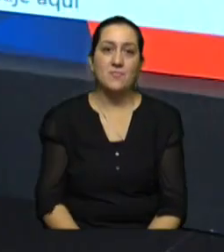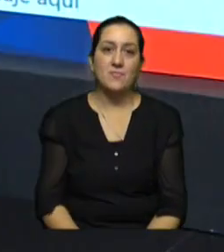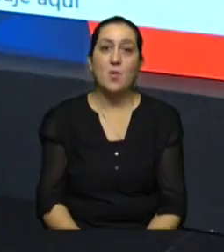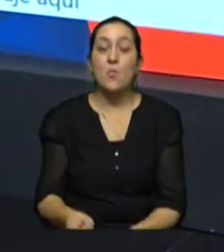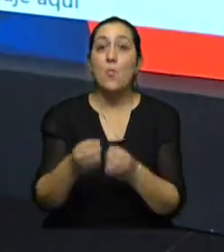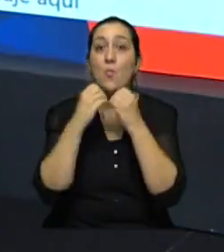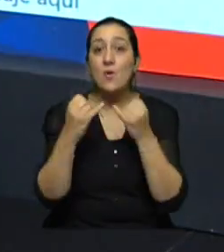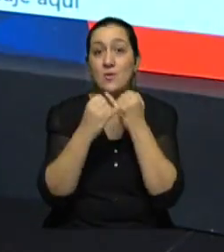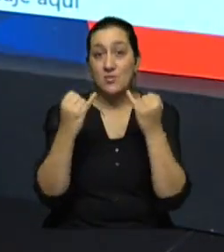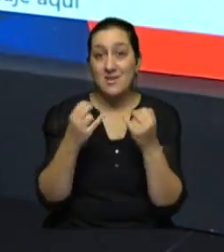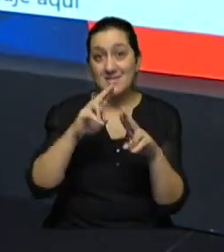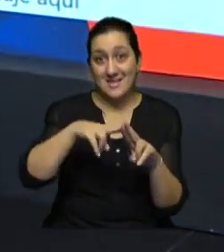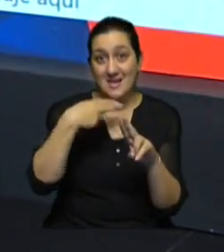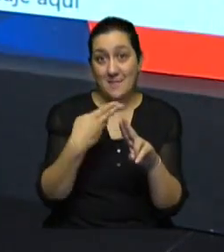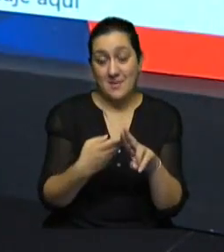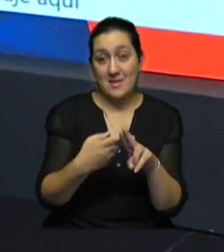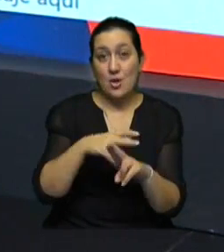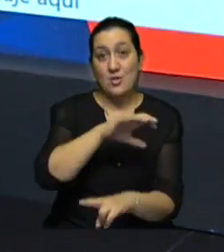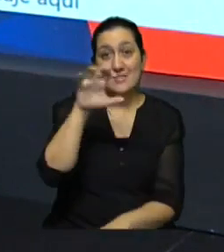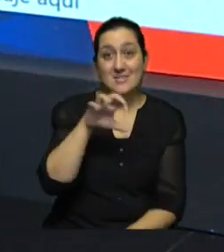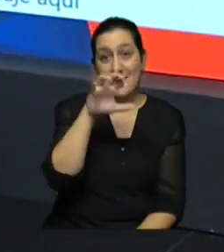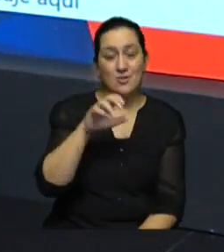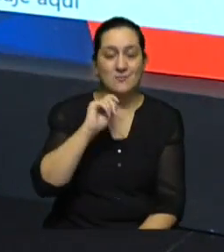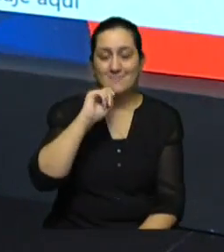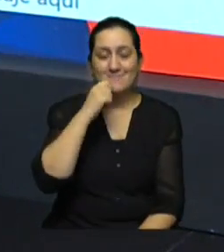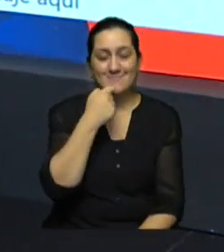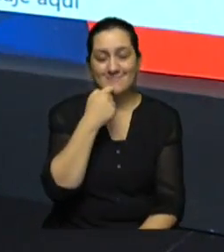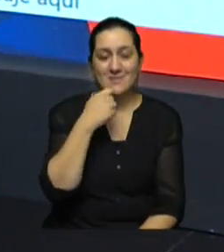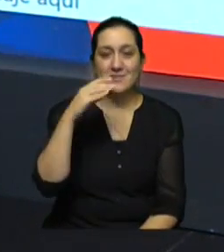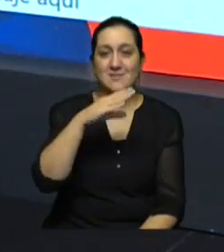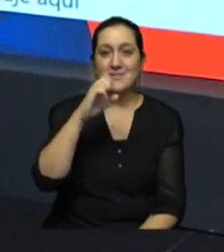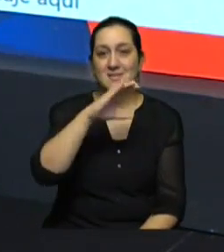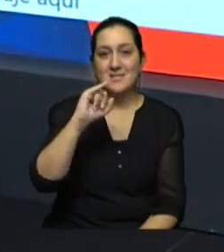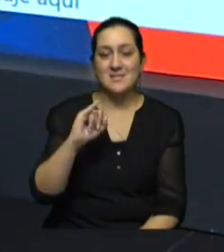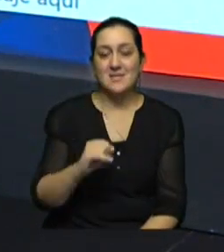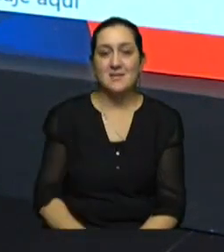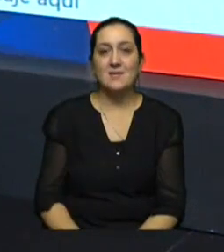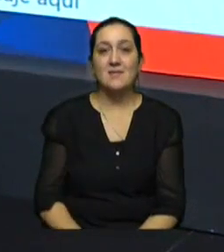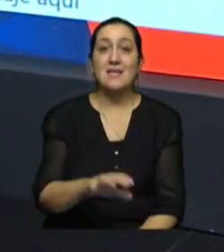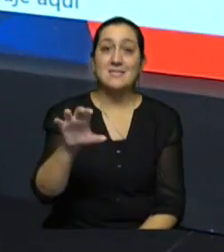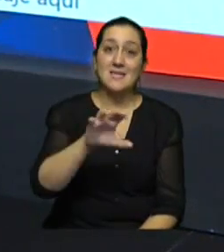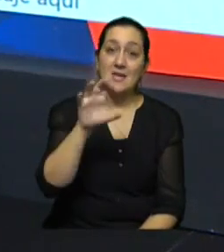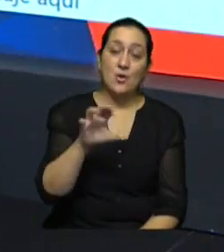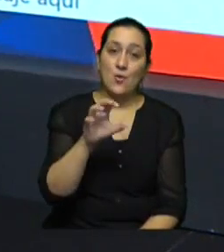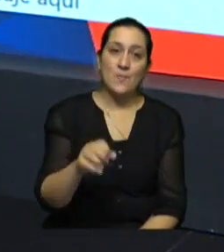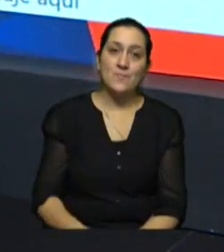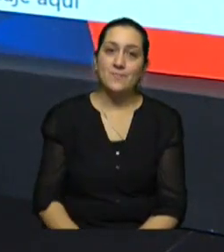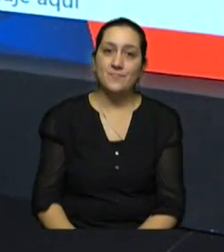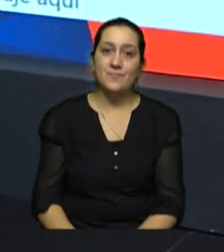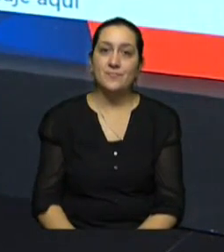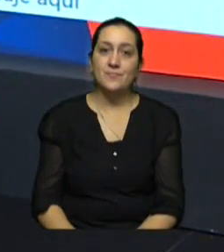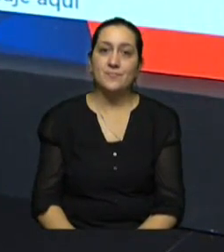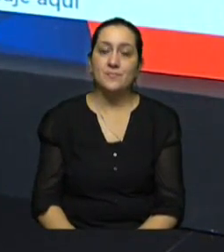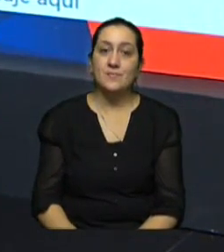día, gente linda, que se repita lo del cerro, son unos genios, gracias. Soy Ceci del Cerro. Ay, gracias.